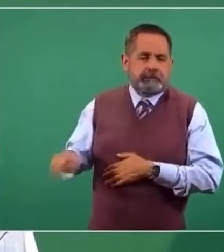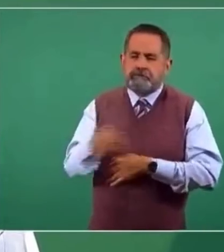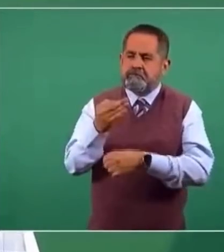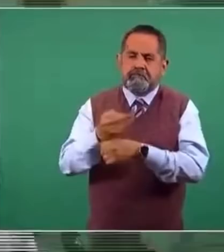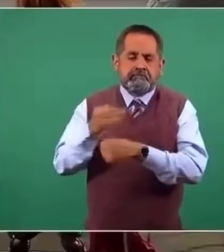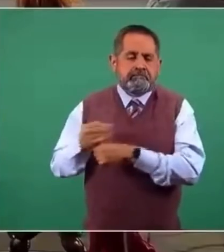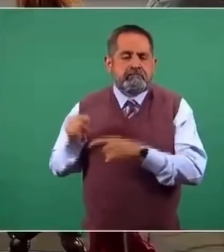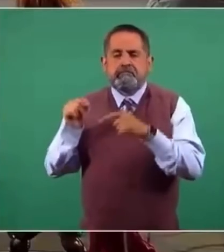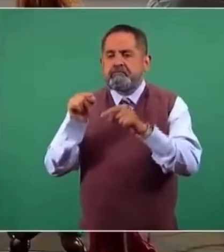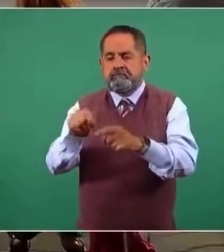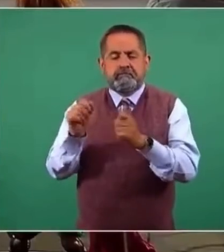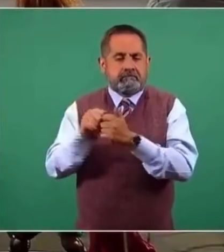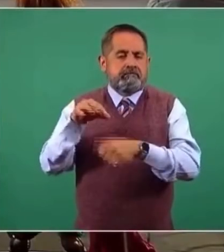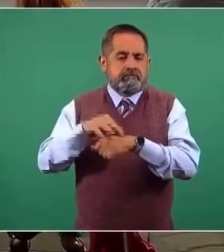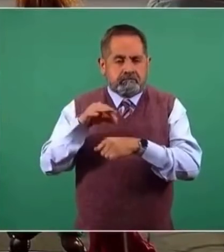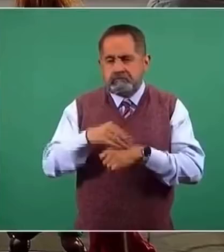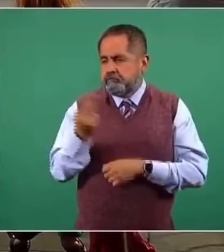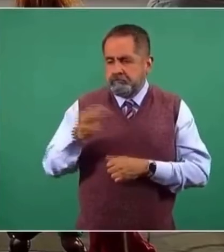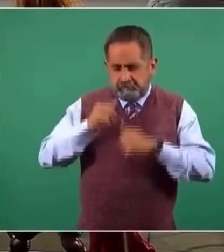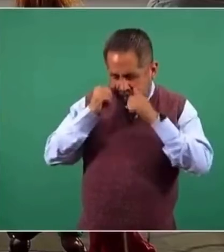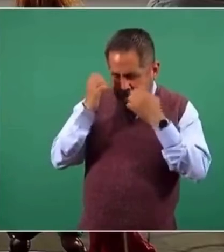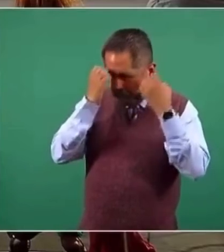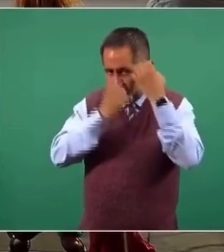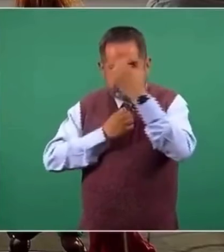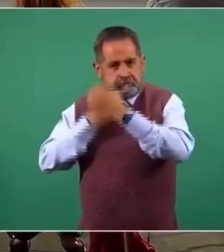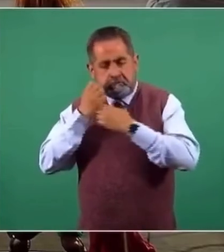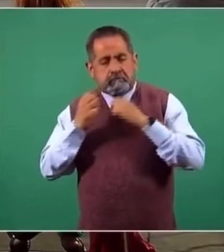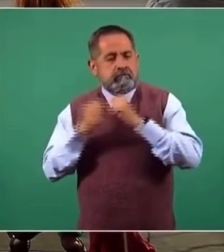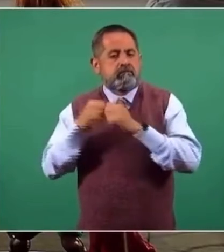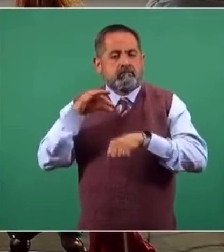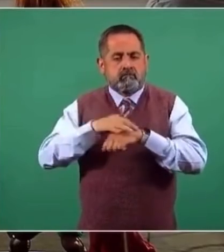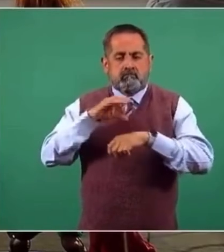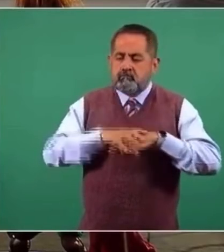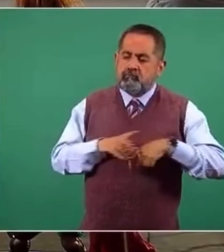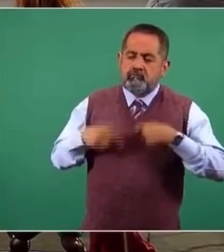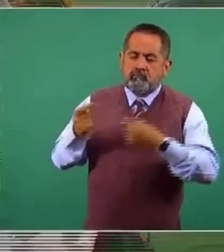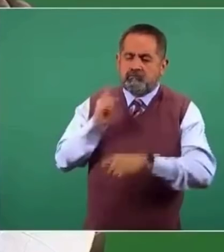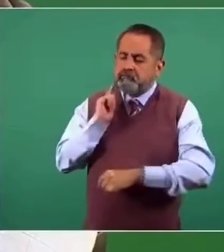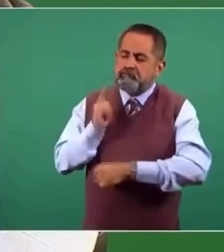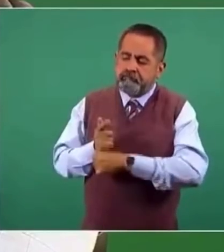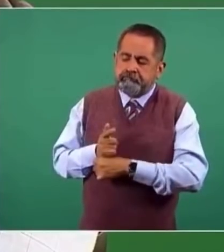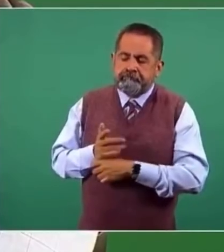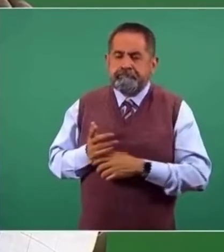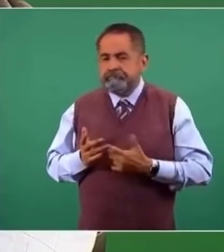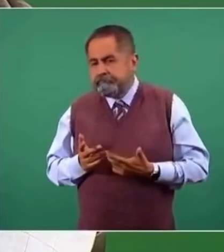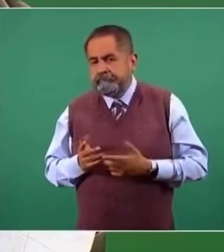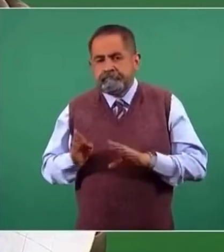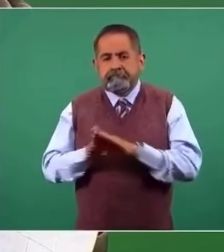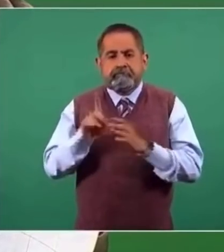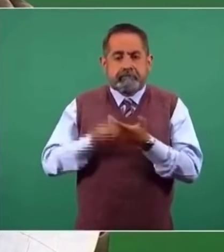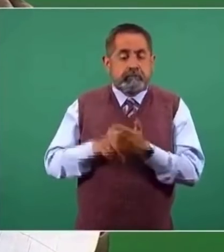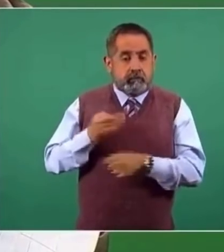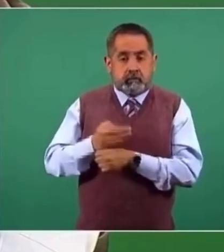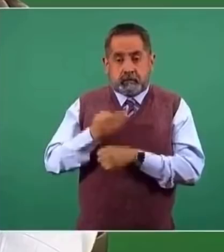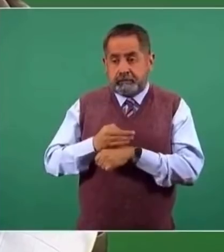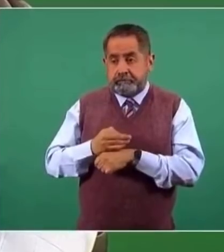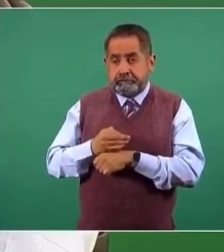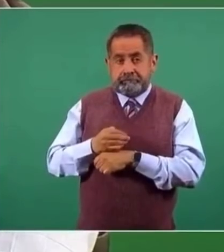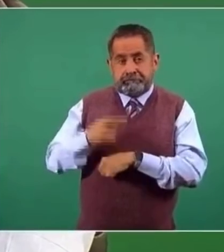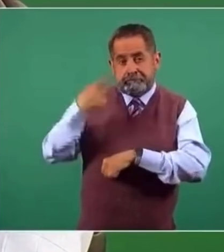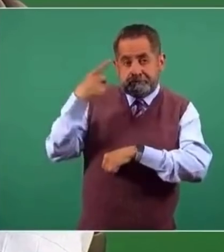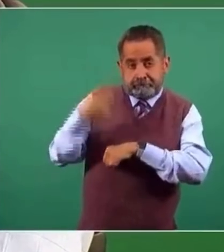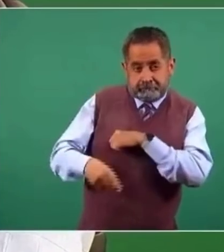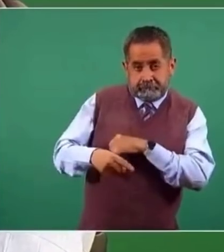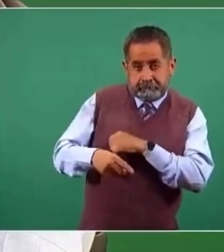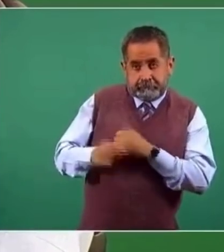COVID-19, definitivamente necesito una valoración médica para identificar si el riesgo es un riesgo que está